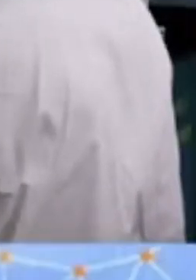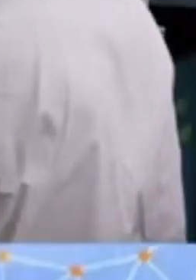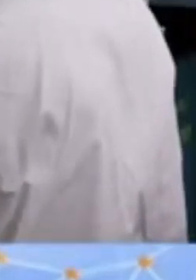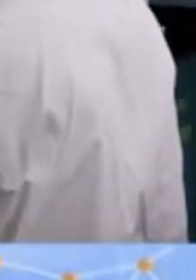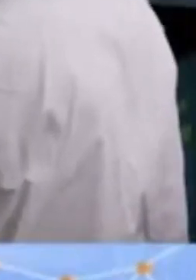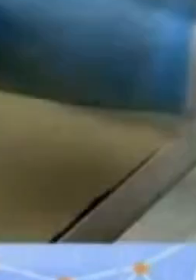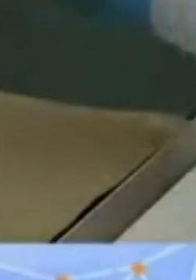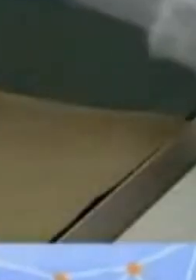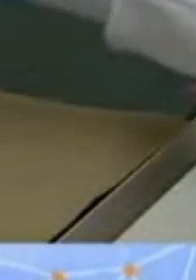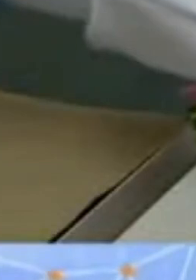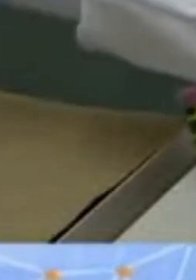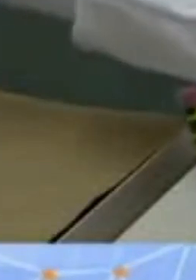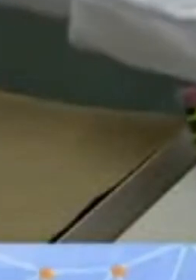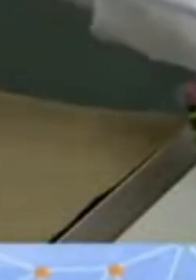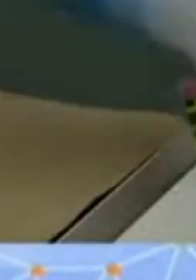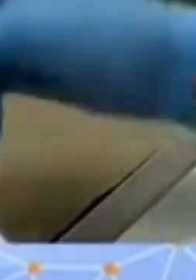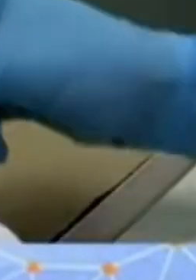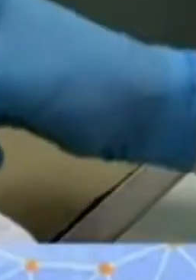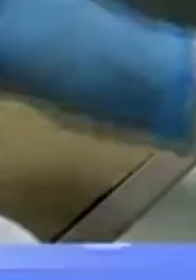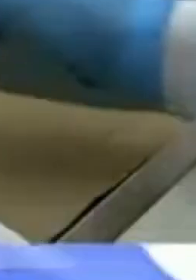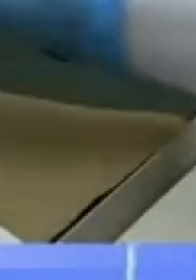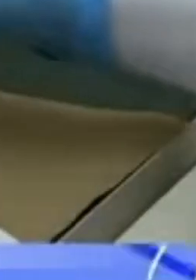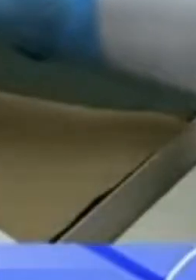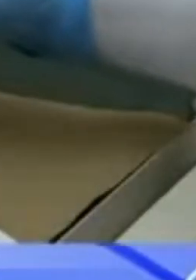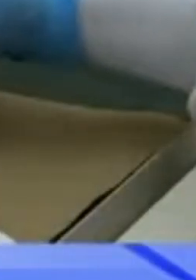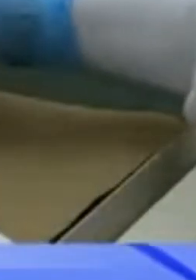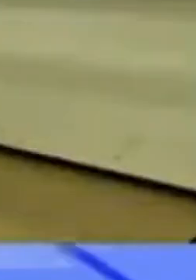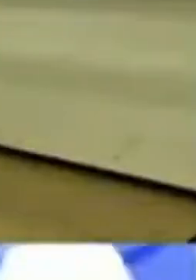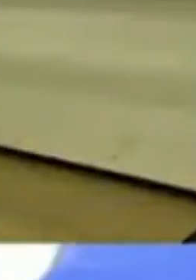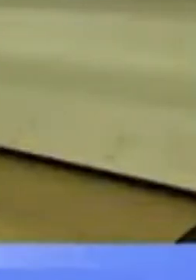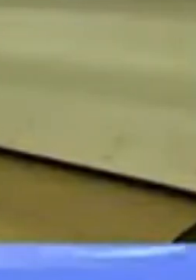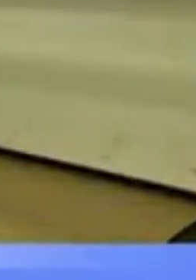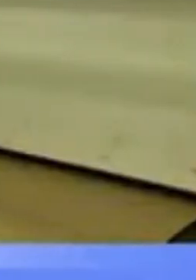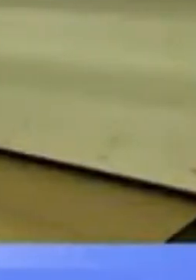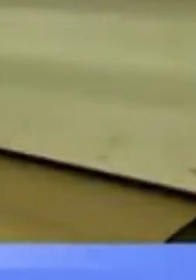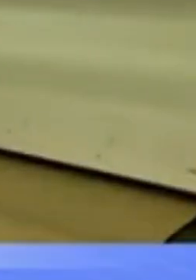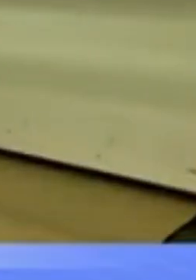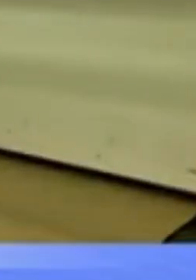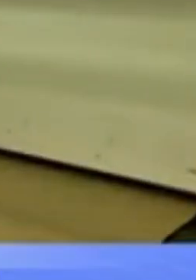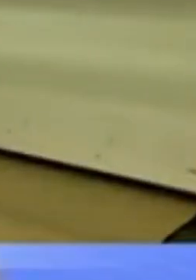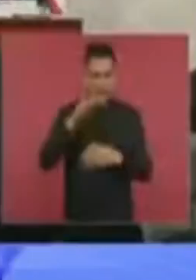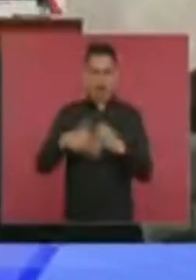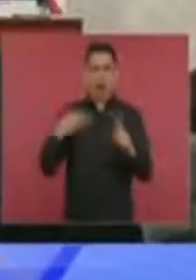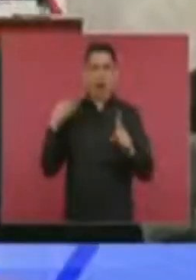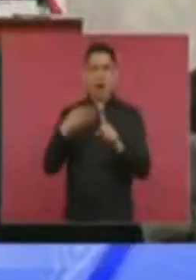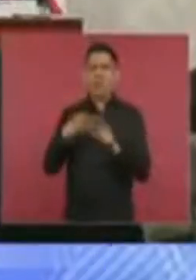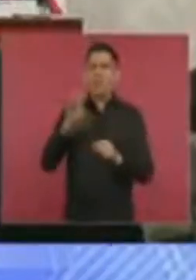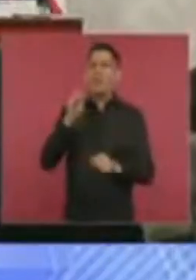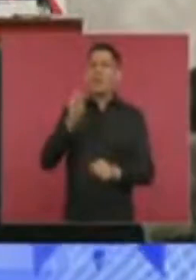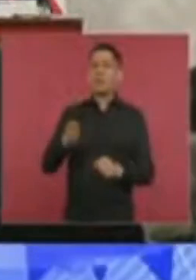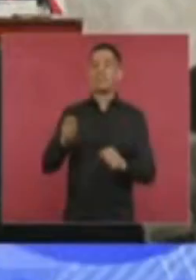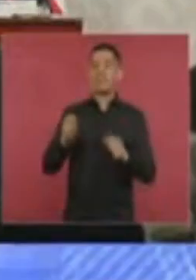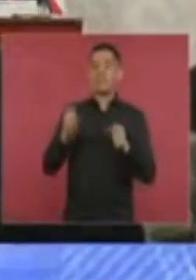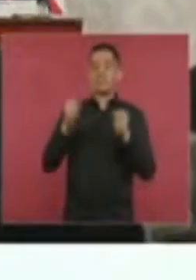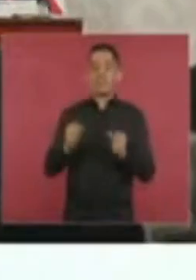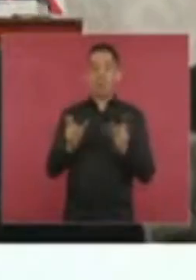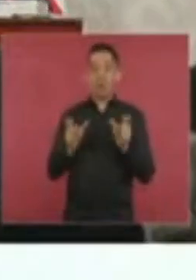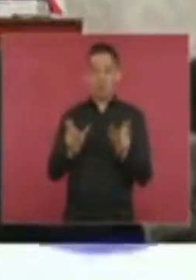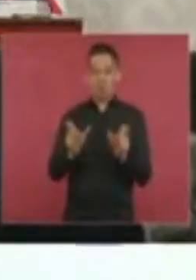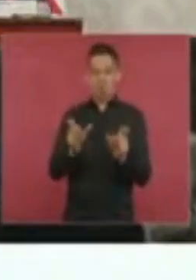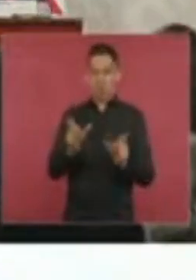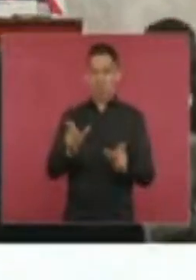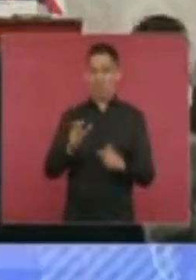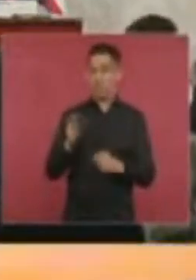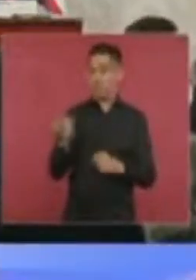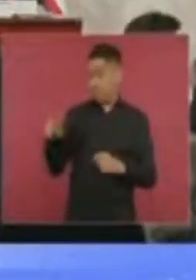educación y de atención de salud pública, que no están, por lo menos en el momento inmediato, contemplando, ¿no? Aún